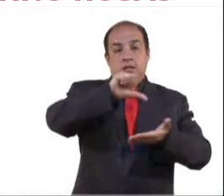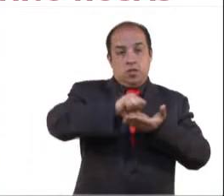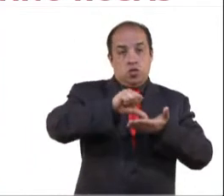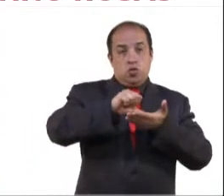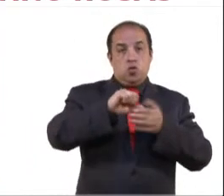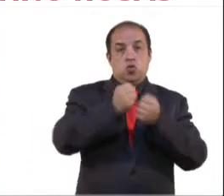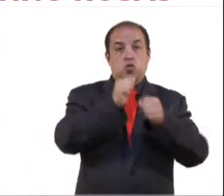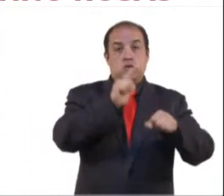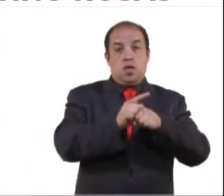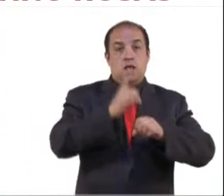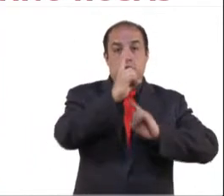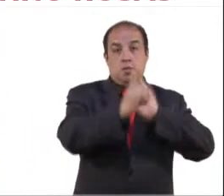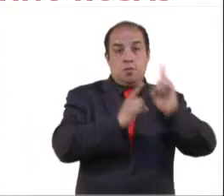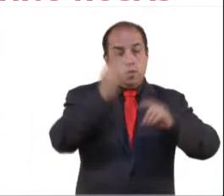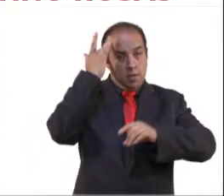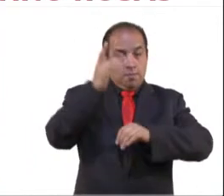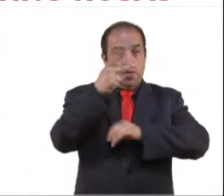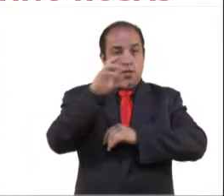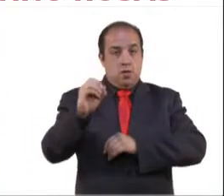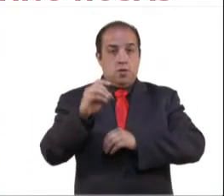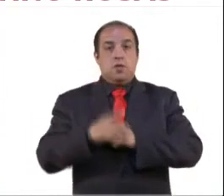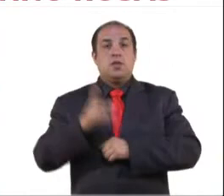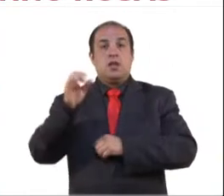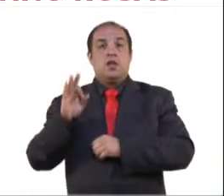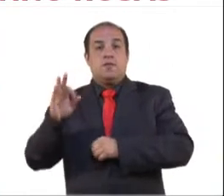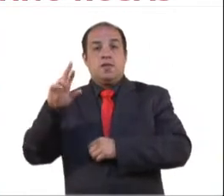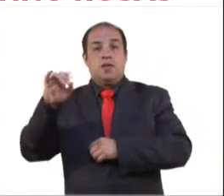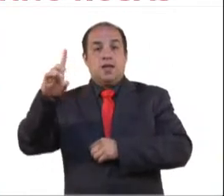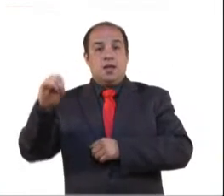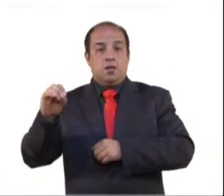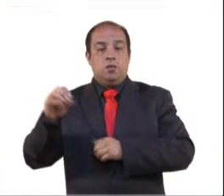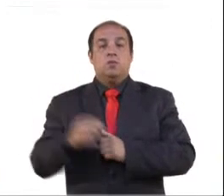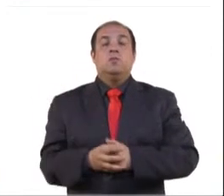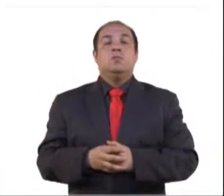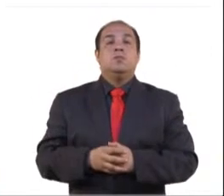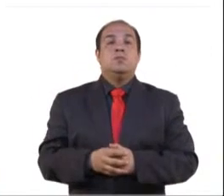DIF Ricardo Flores Magón y en el Parque Acteal.